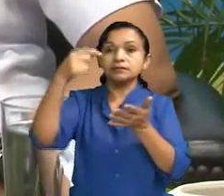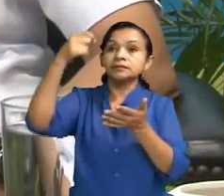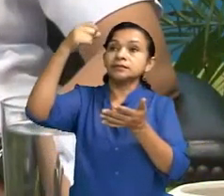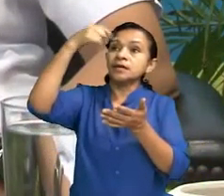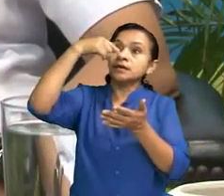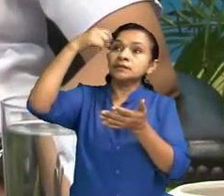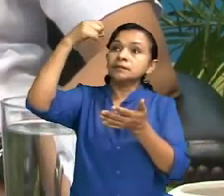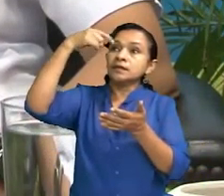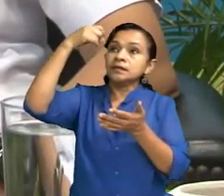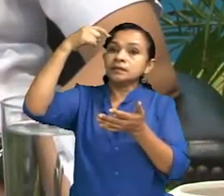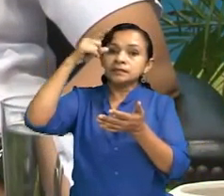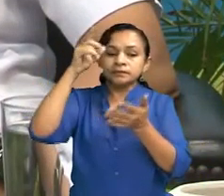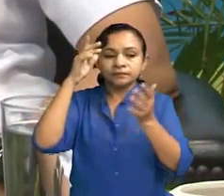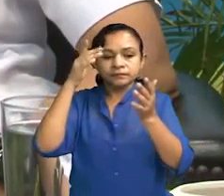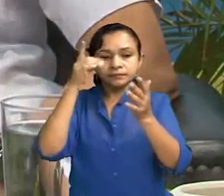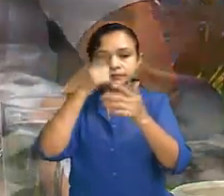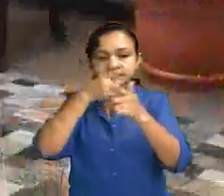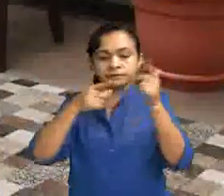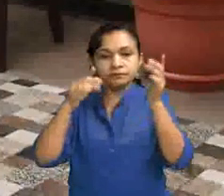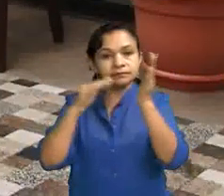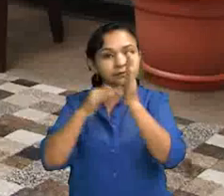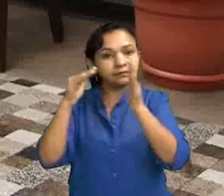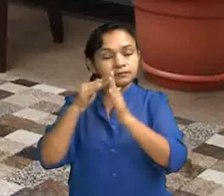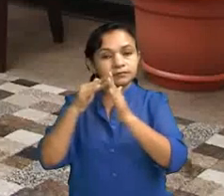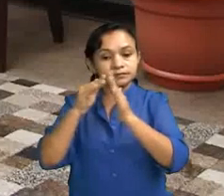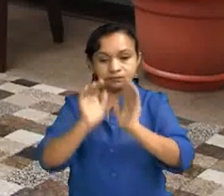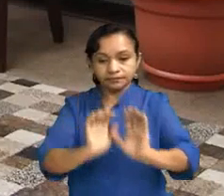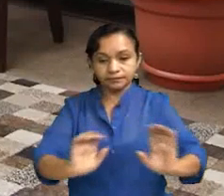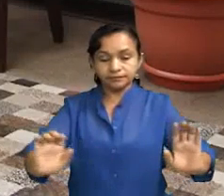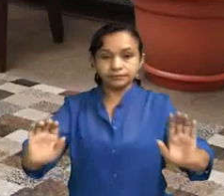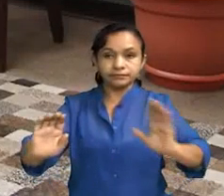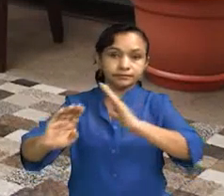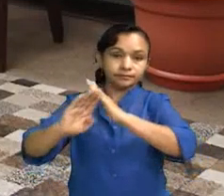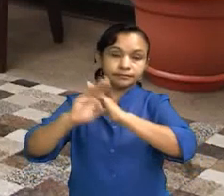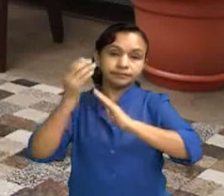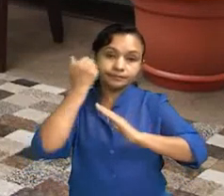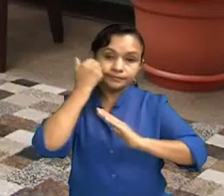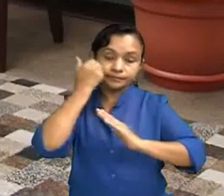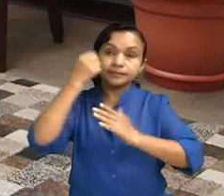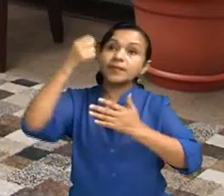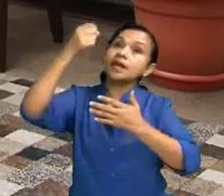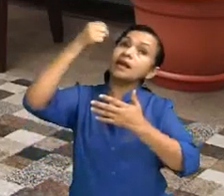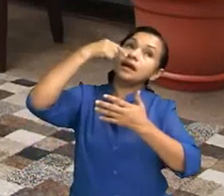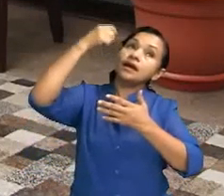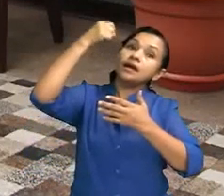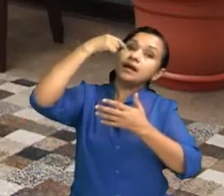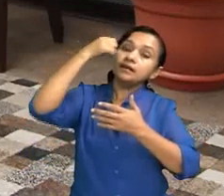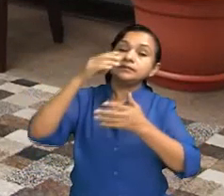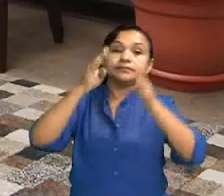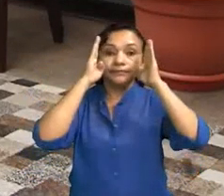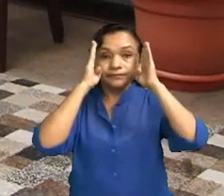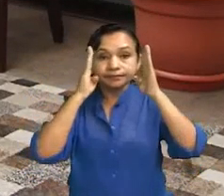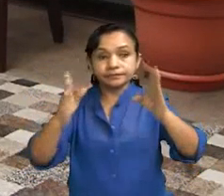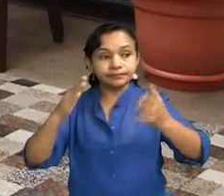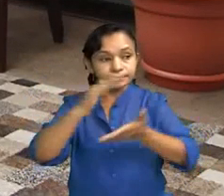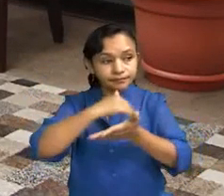casi 500,000 de niños contra esta enfermedad y que hay una cobertura del sistema de salud para